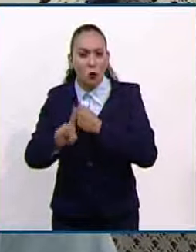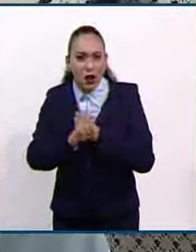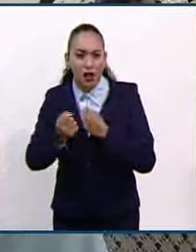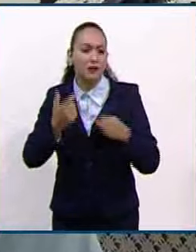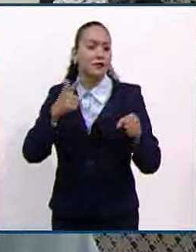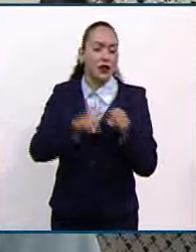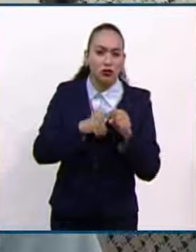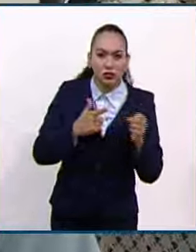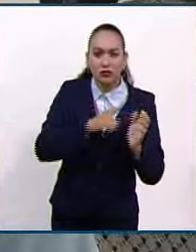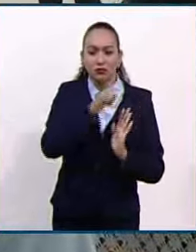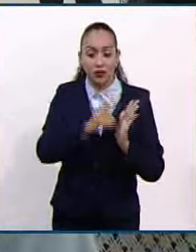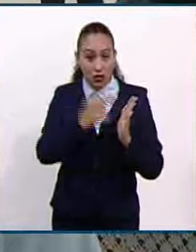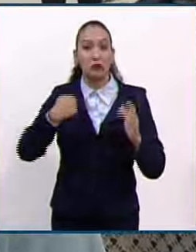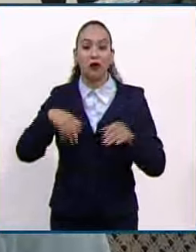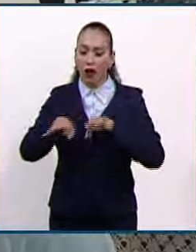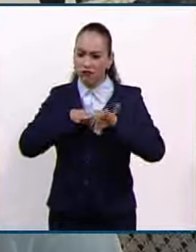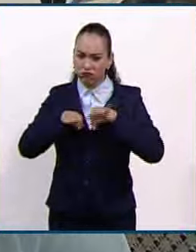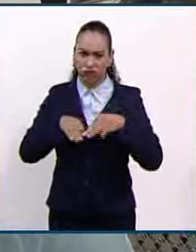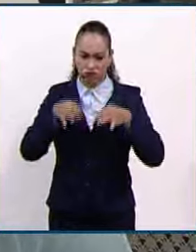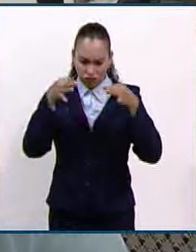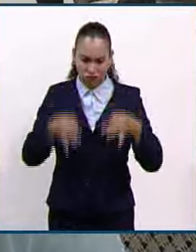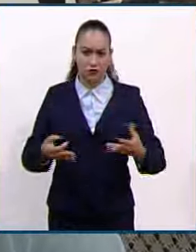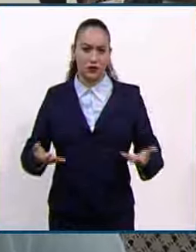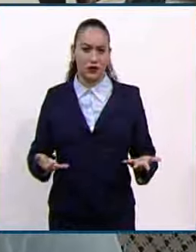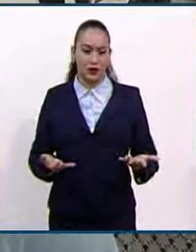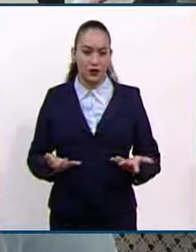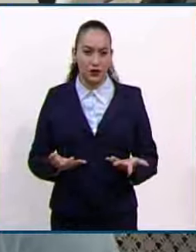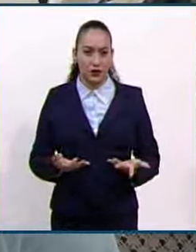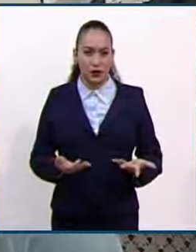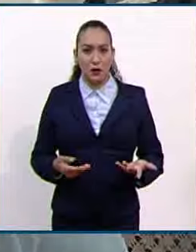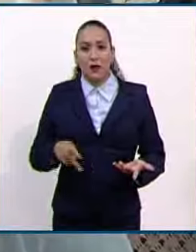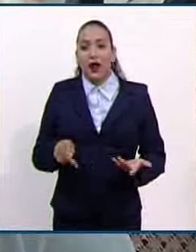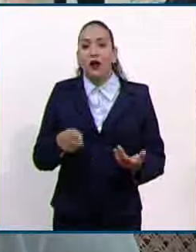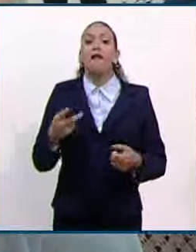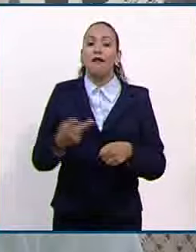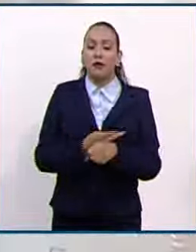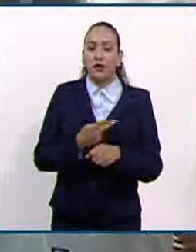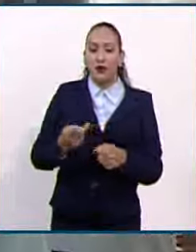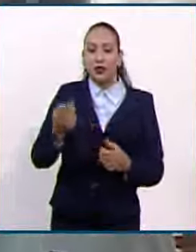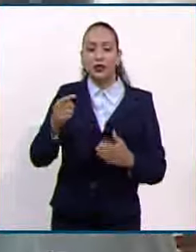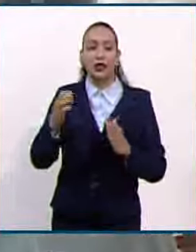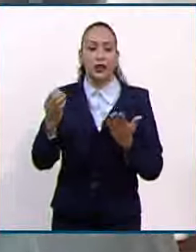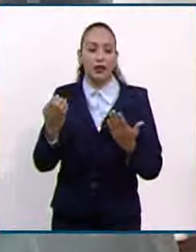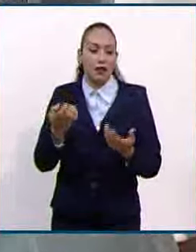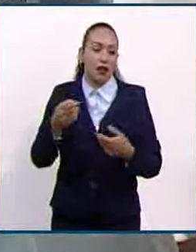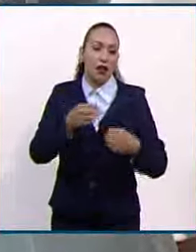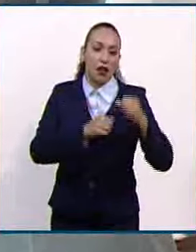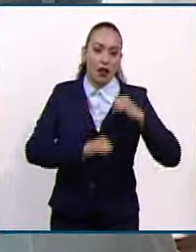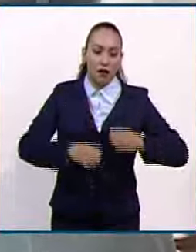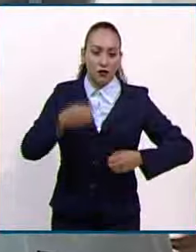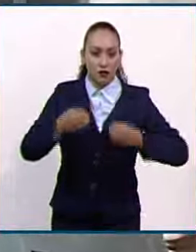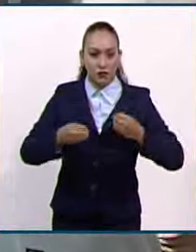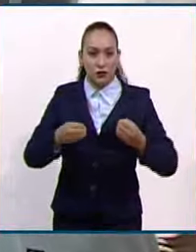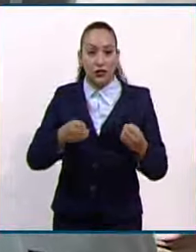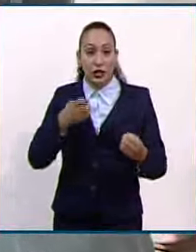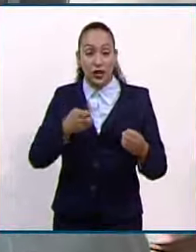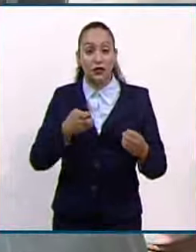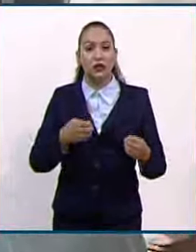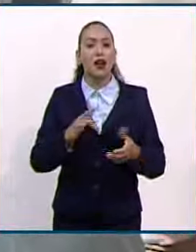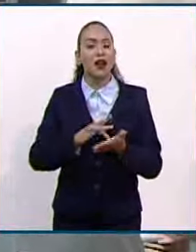me lo menciona, de una norma, si efectivamente eso no es inconstitucional. El Poder Judicial se debe a